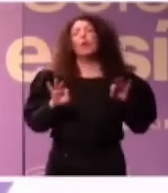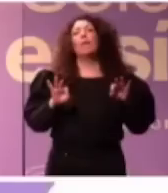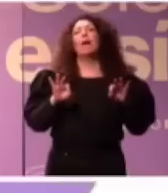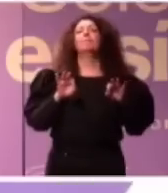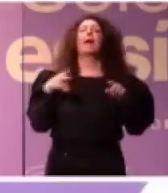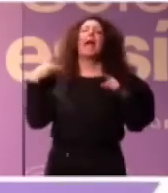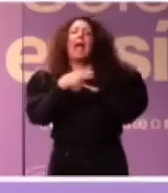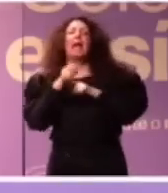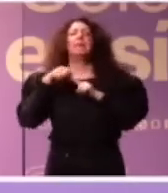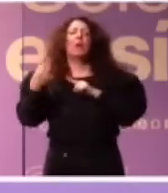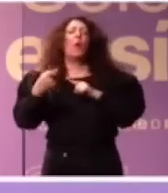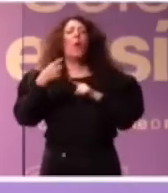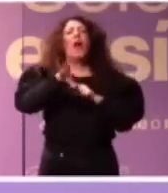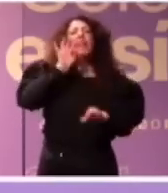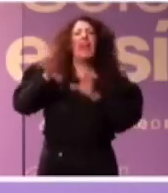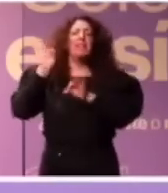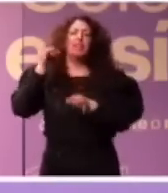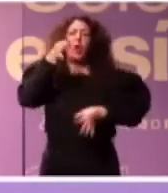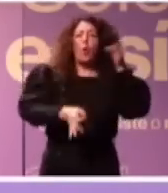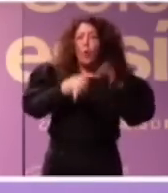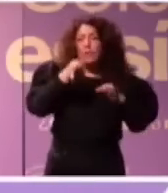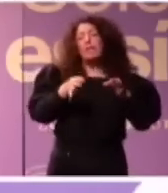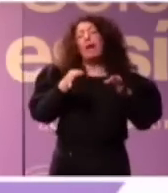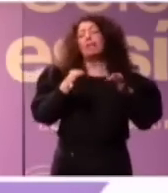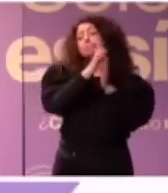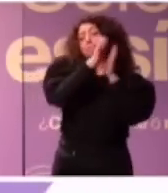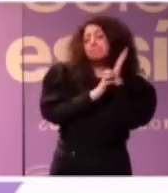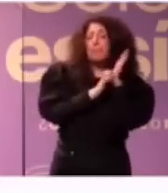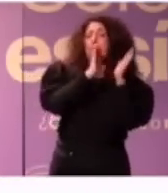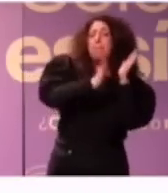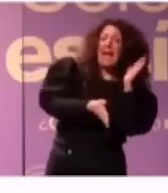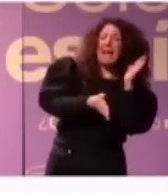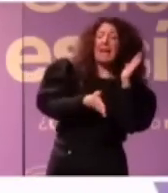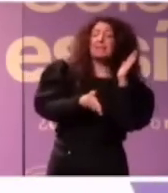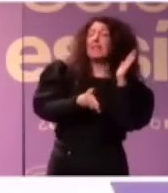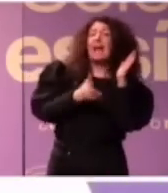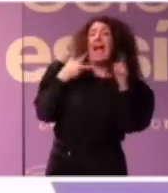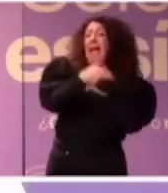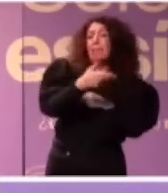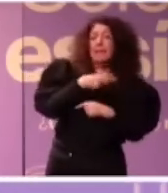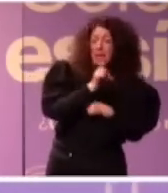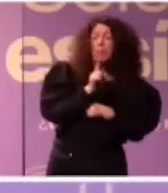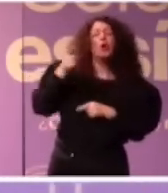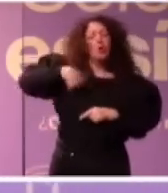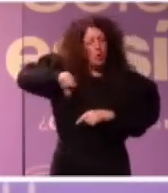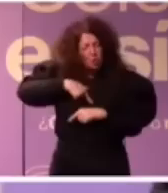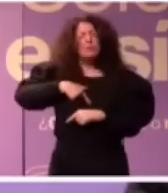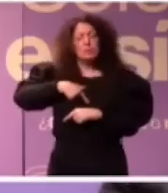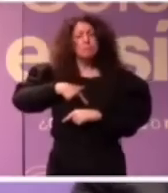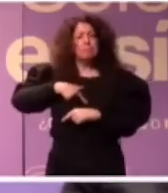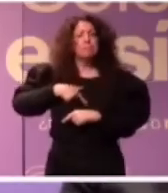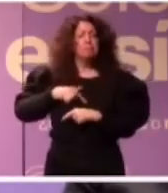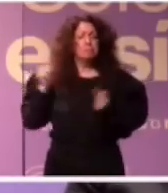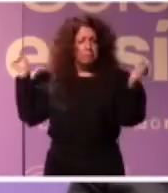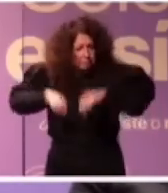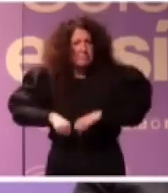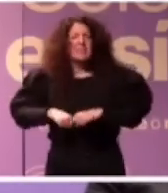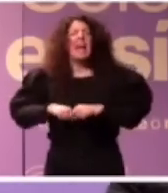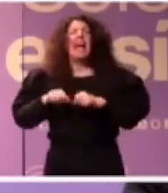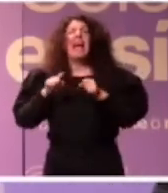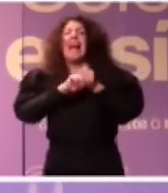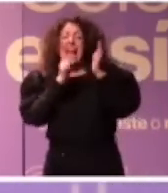decisiones judiciales de bajadas de penas a agresores sexuales, nosotras estamos dispuestas a reformar la